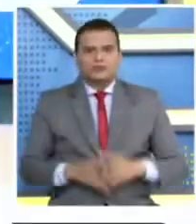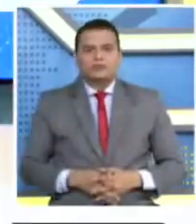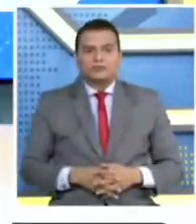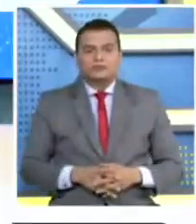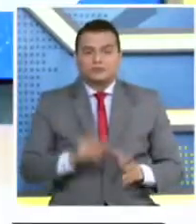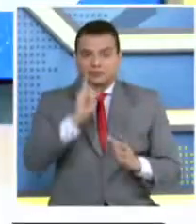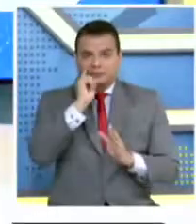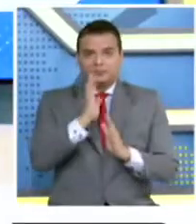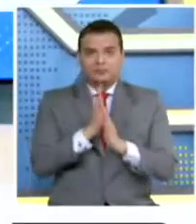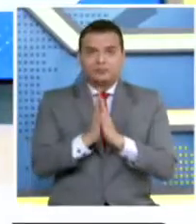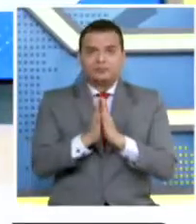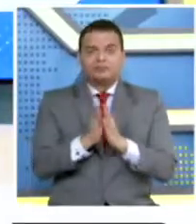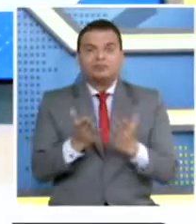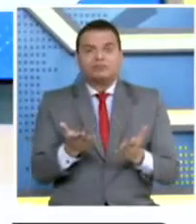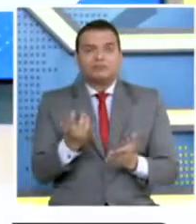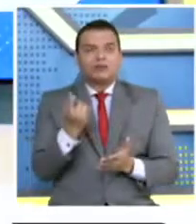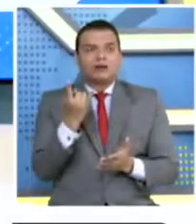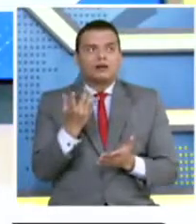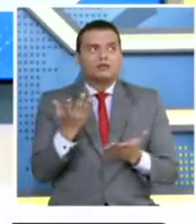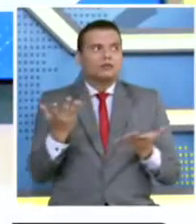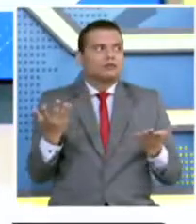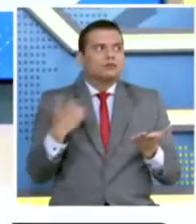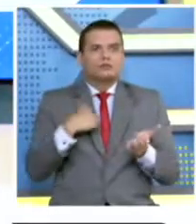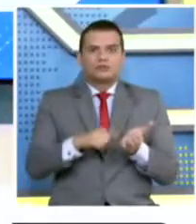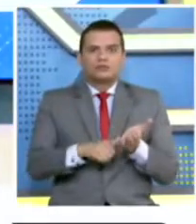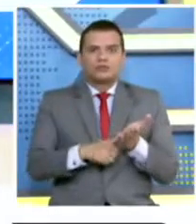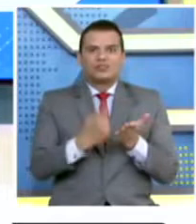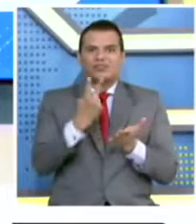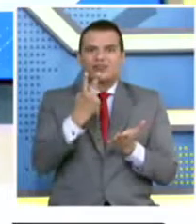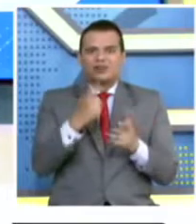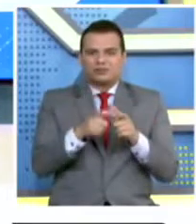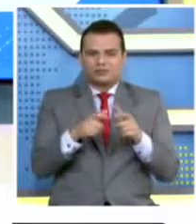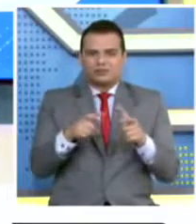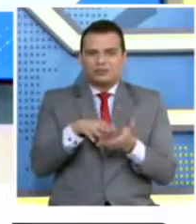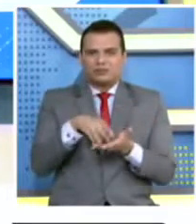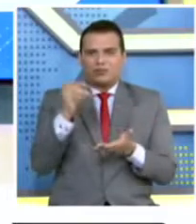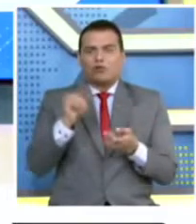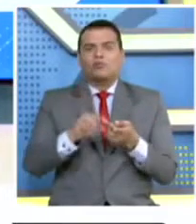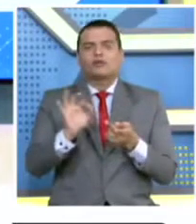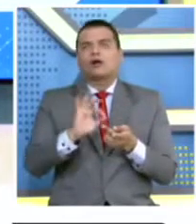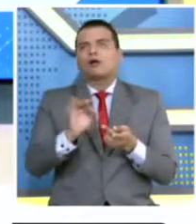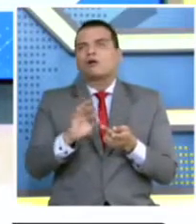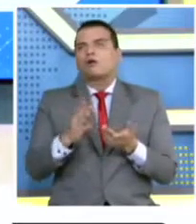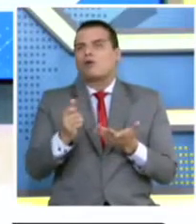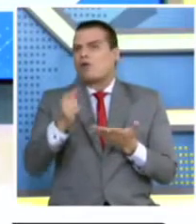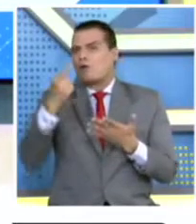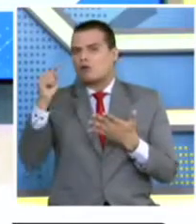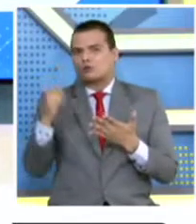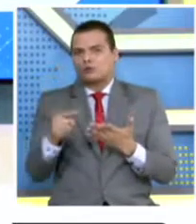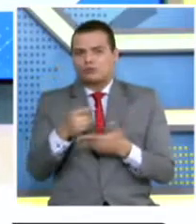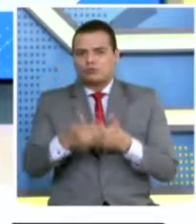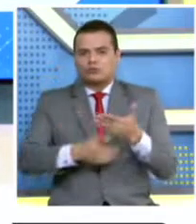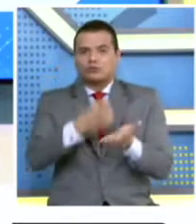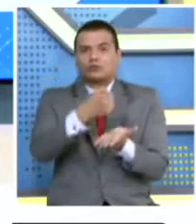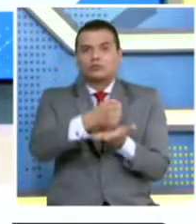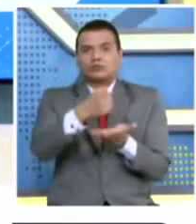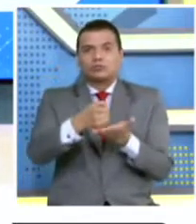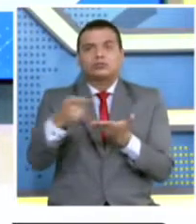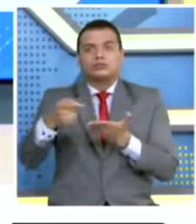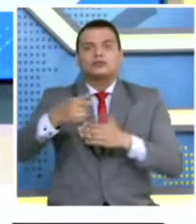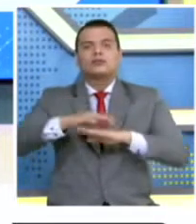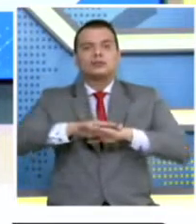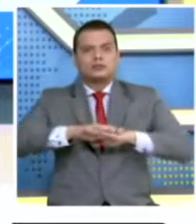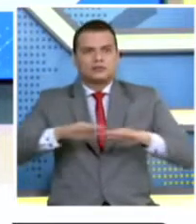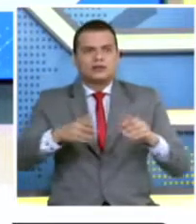Y mucha atención que si usted necesita sacar un duplicado de su cédula o realizar algún procedimiento similar, la Registraduría Nacional del Estado Civil